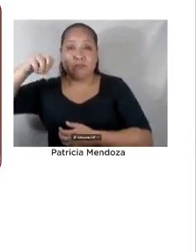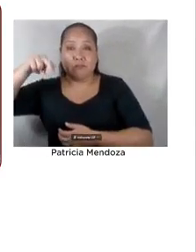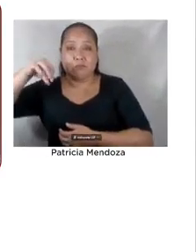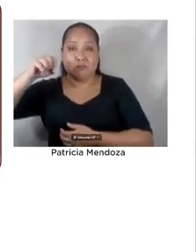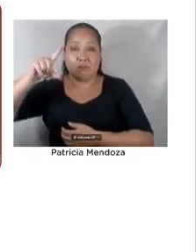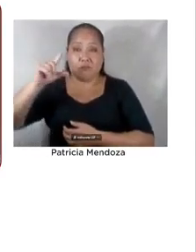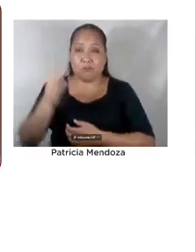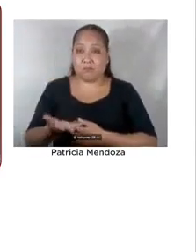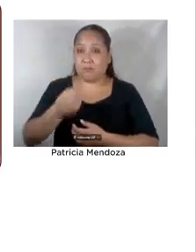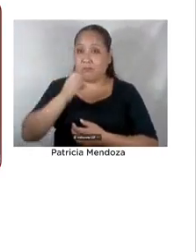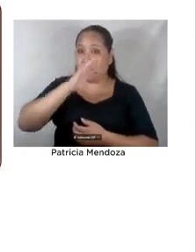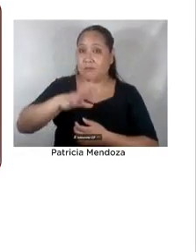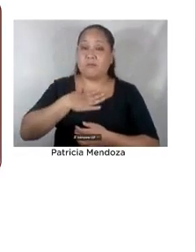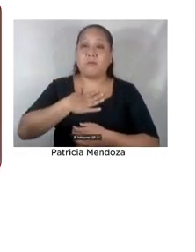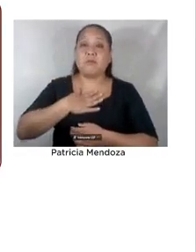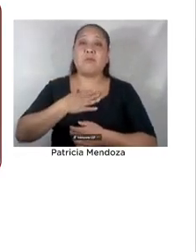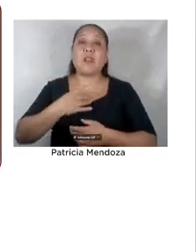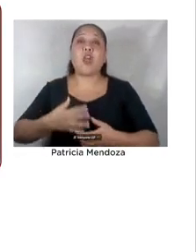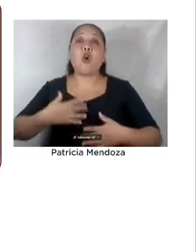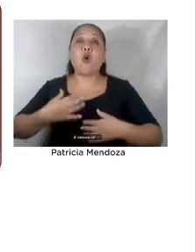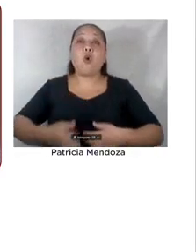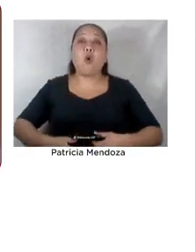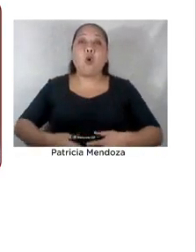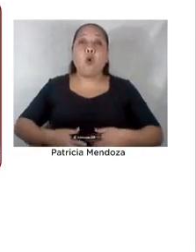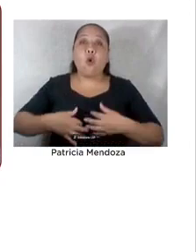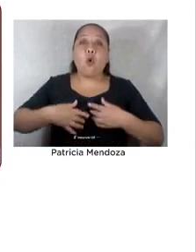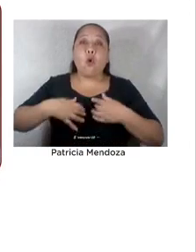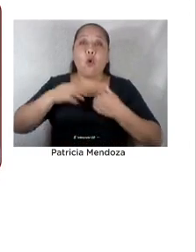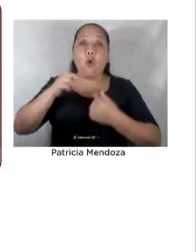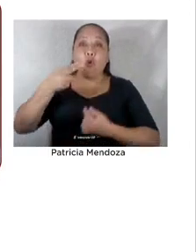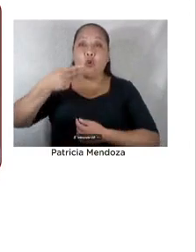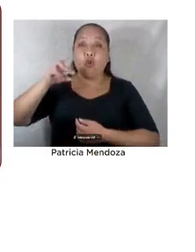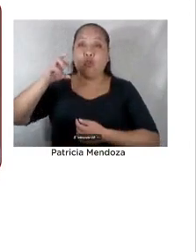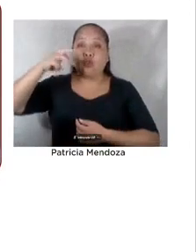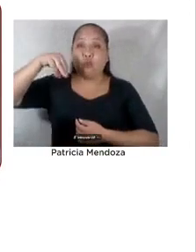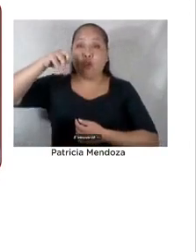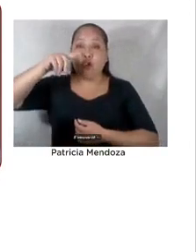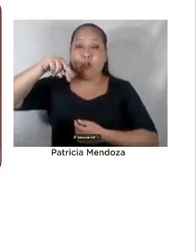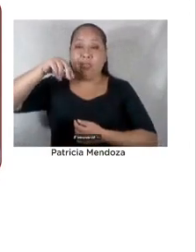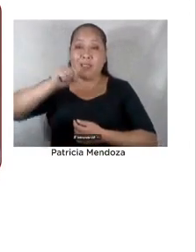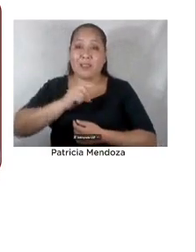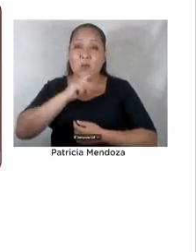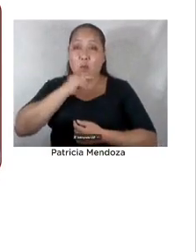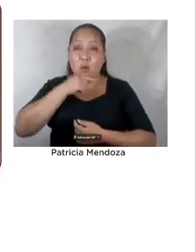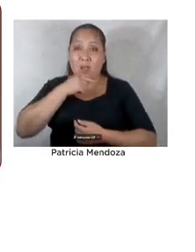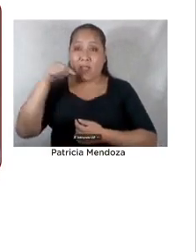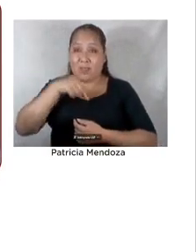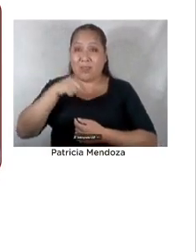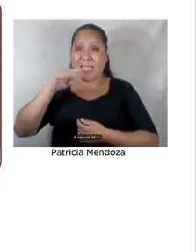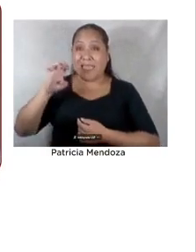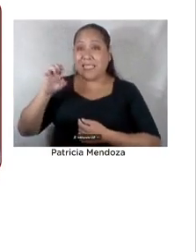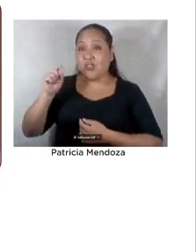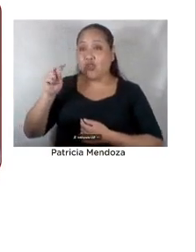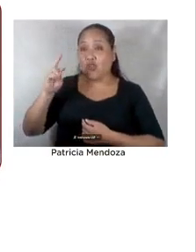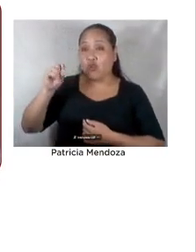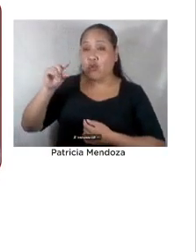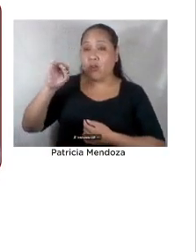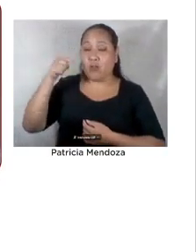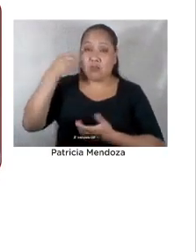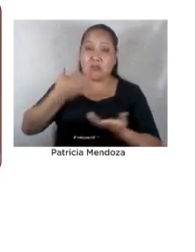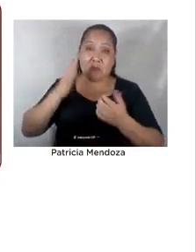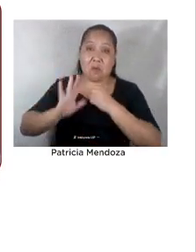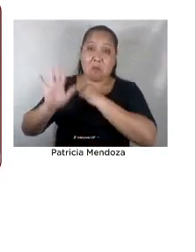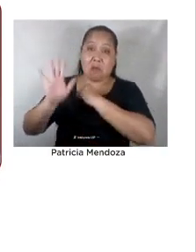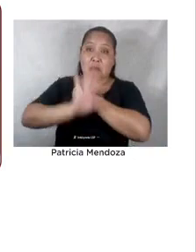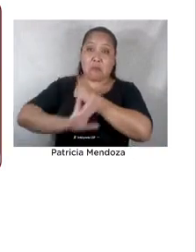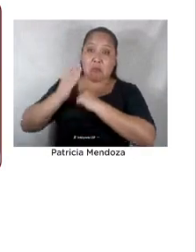que los estrógenos en la mujer podrían tener un rol como un factor defensivo, ¿no?